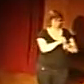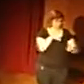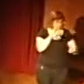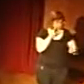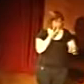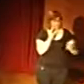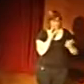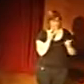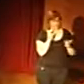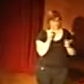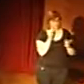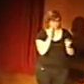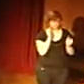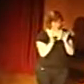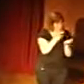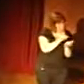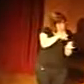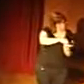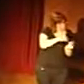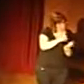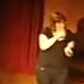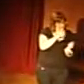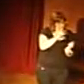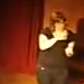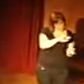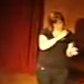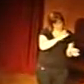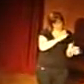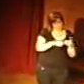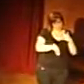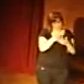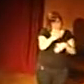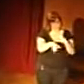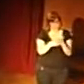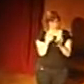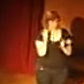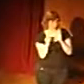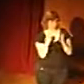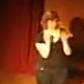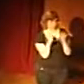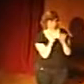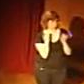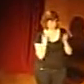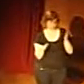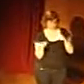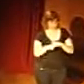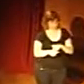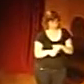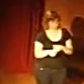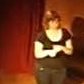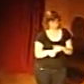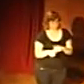la veduta eh de Ciudad la va a prolongar hasta los años 60 es decir hasta que se muere cuando ya desde luego